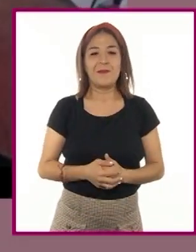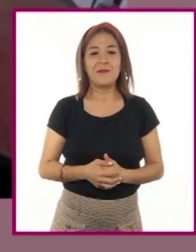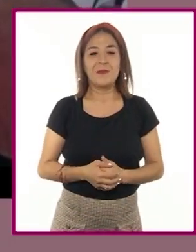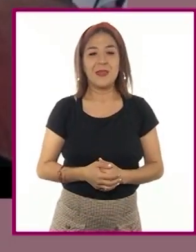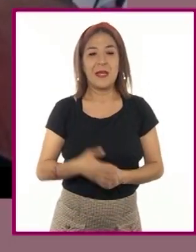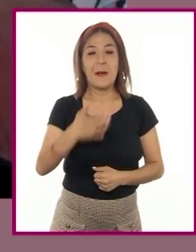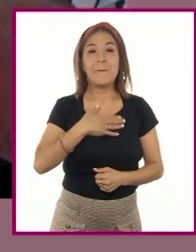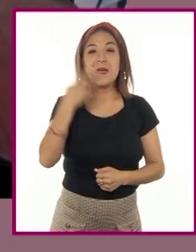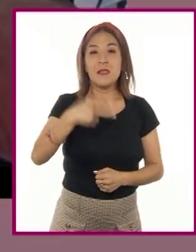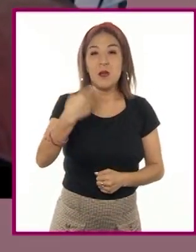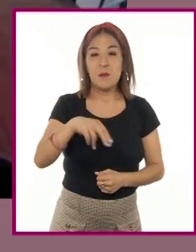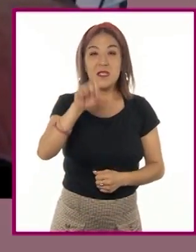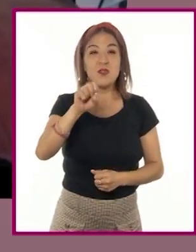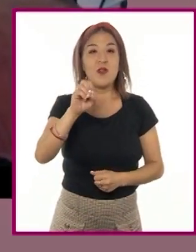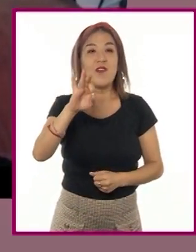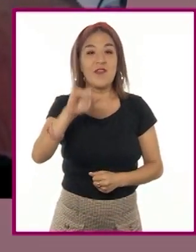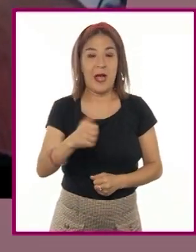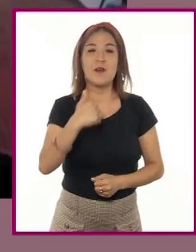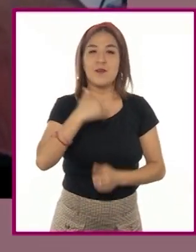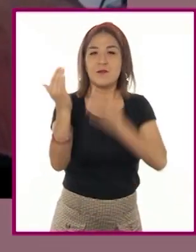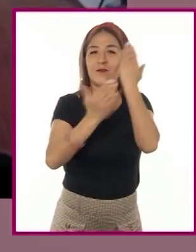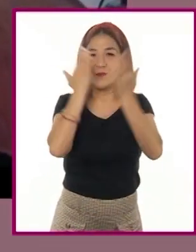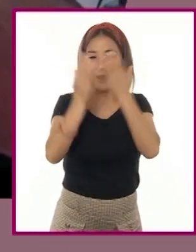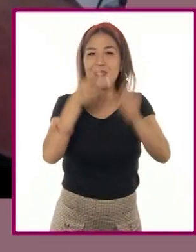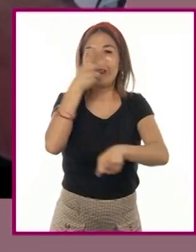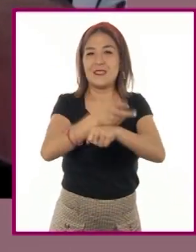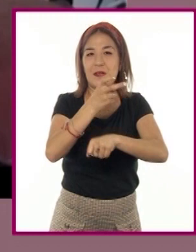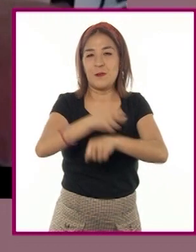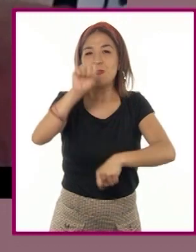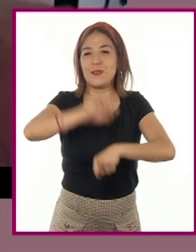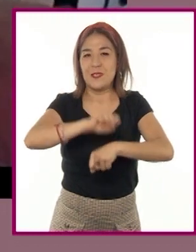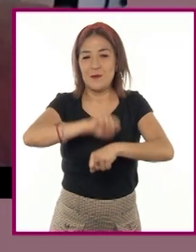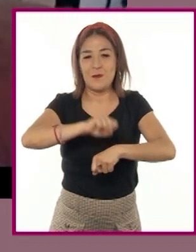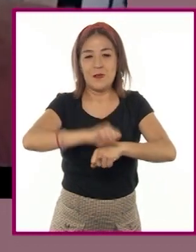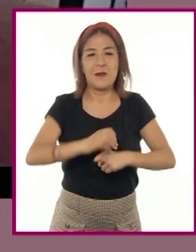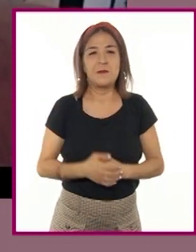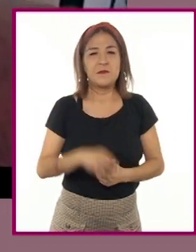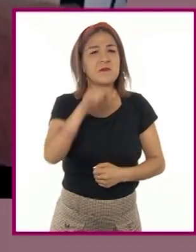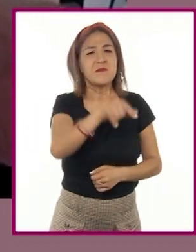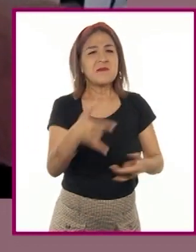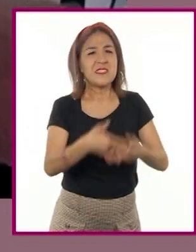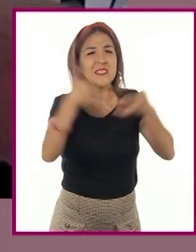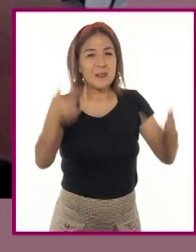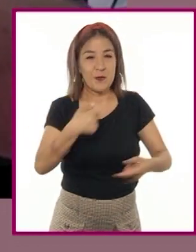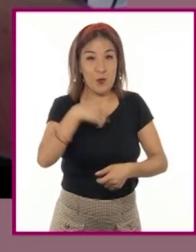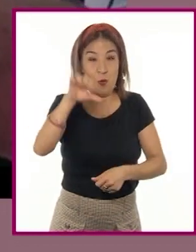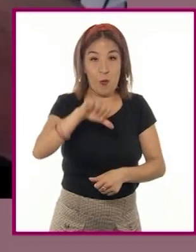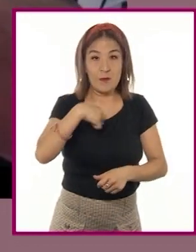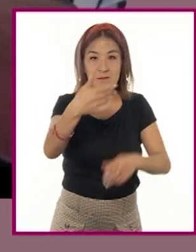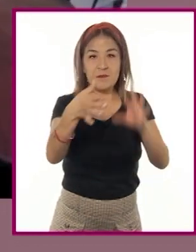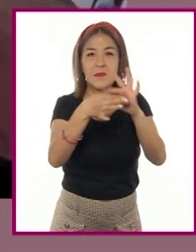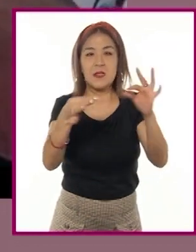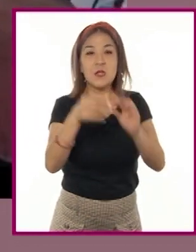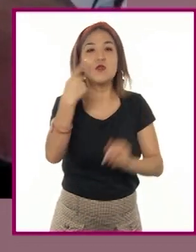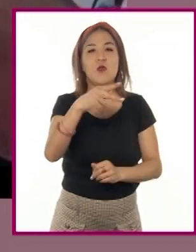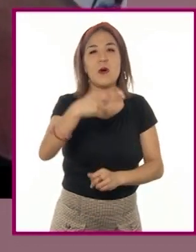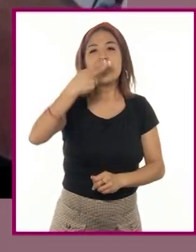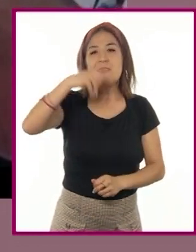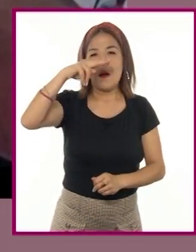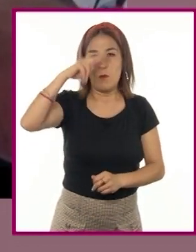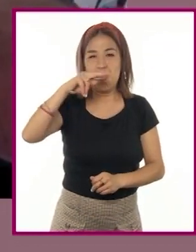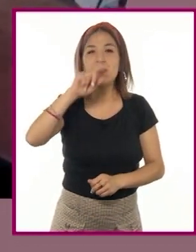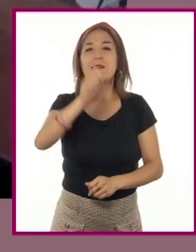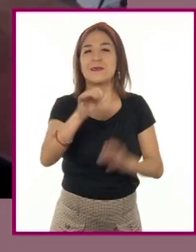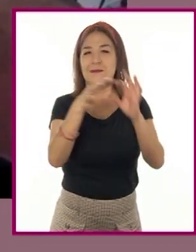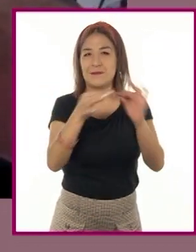Mi nombre es Sofía y soy estudiante del segundo grado de secundaria. El relato que a continuación leeré es de origen náhuatl y dice lo